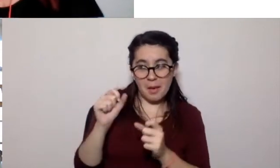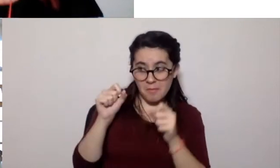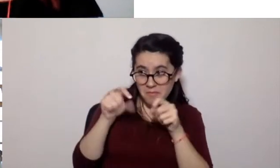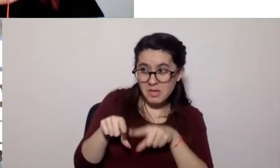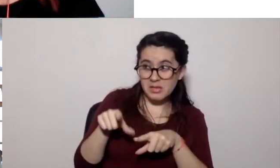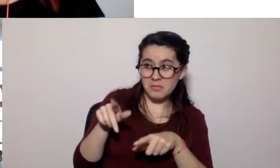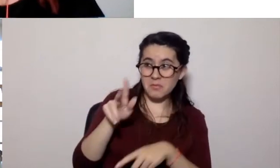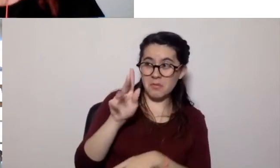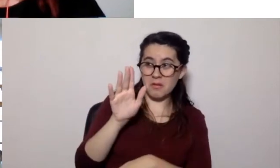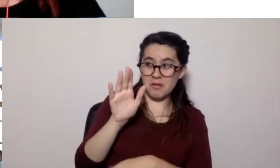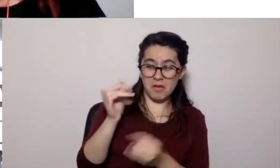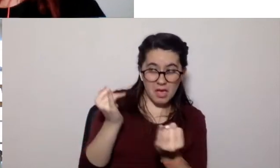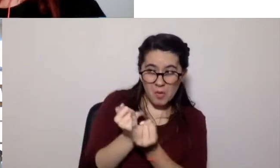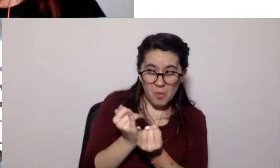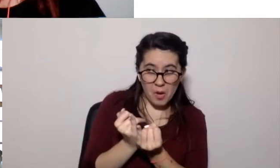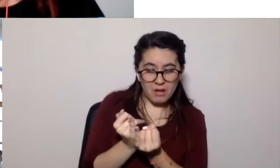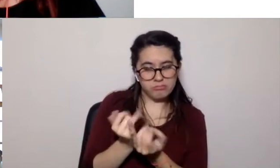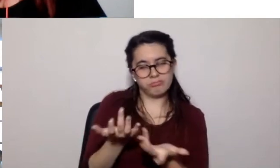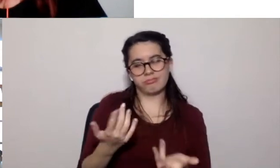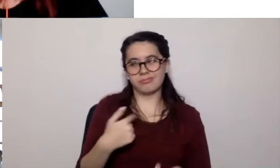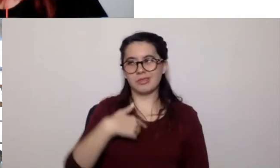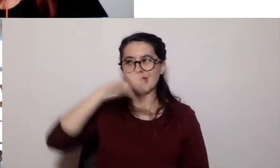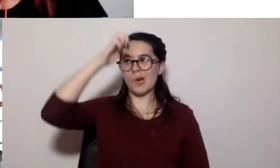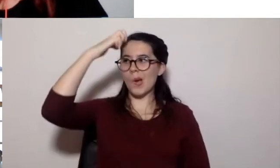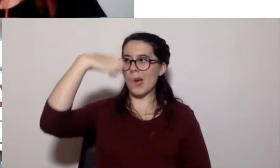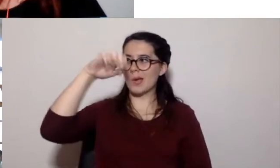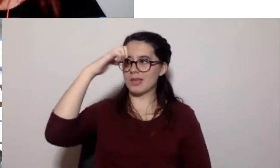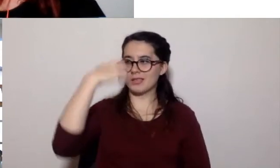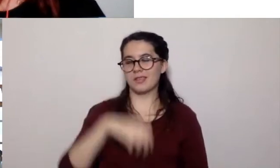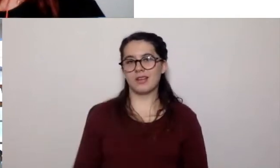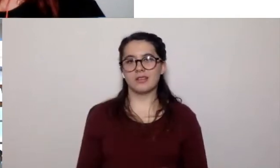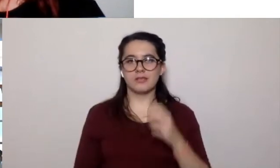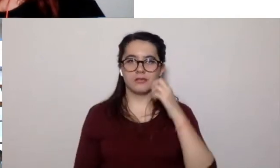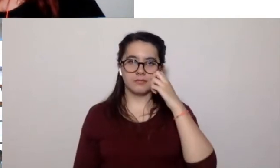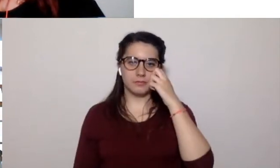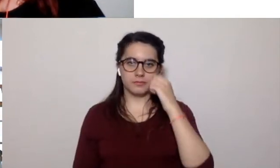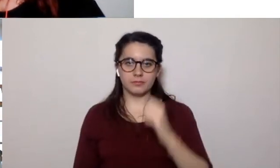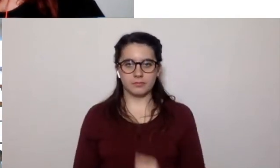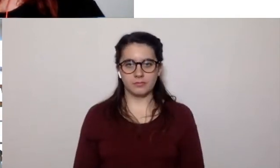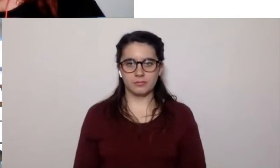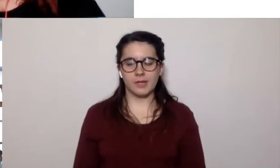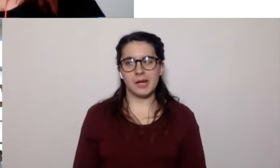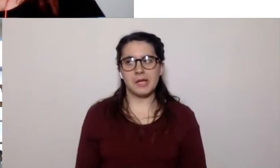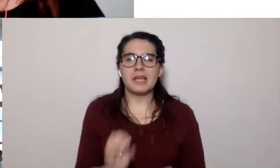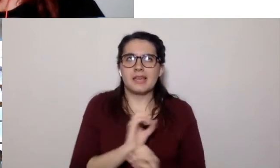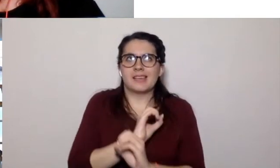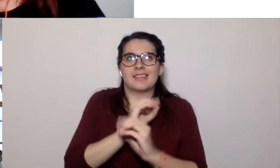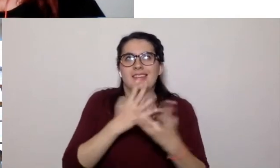extraño, ¿no? Sí, seguro, seguro. Pero sí. También eso nos ha permitido